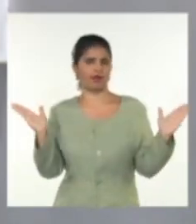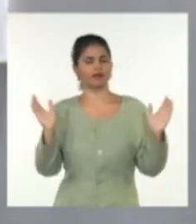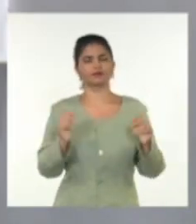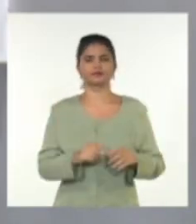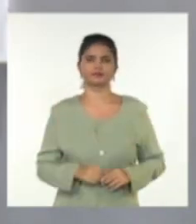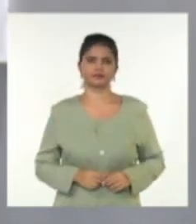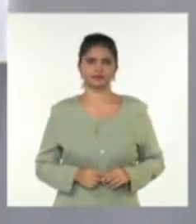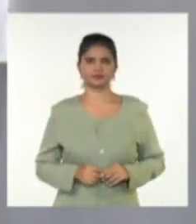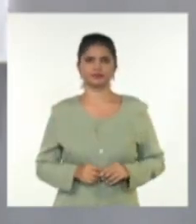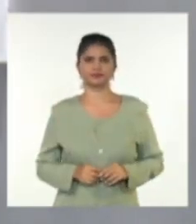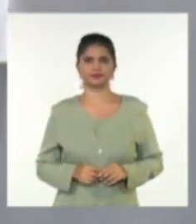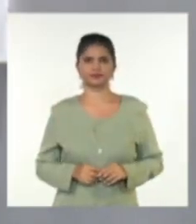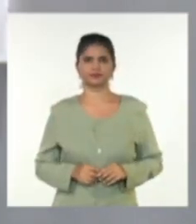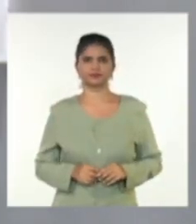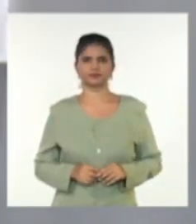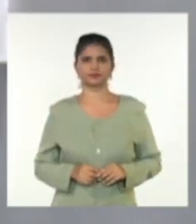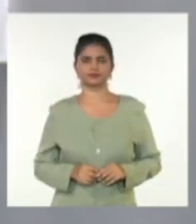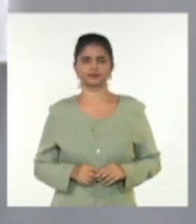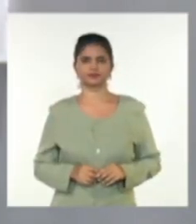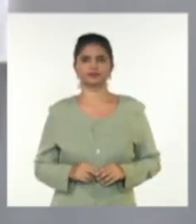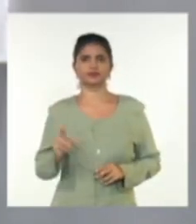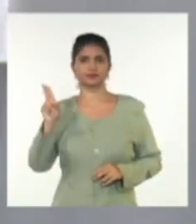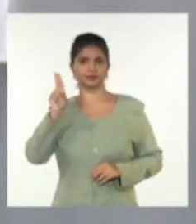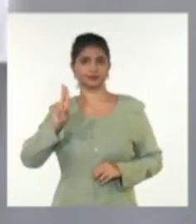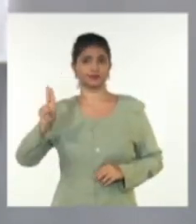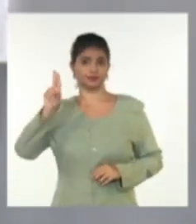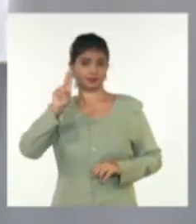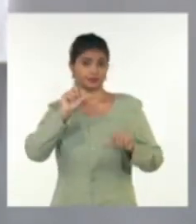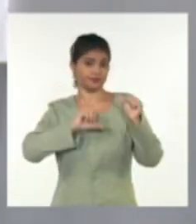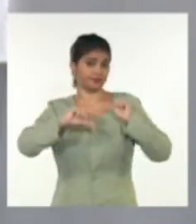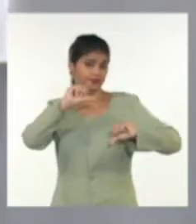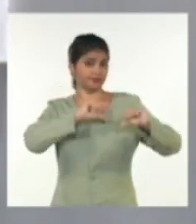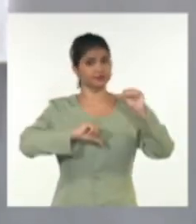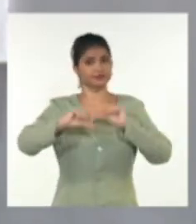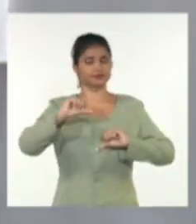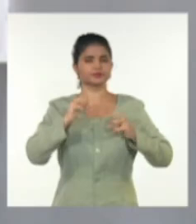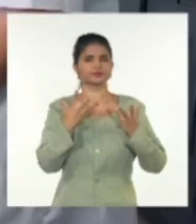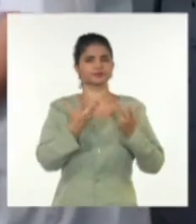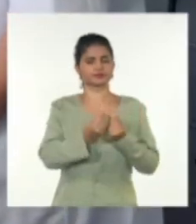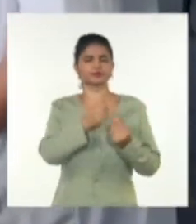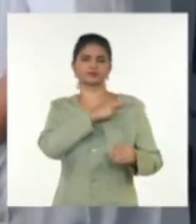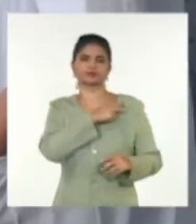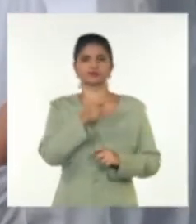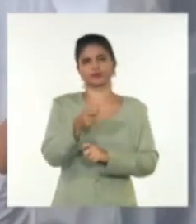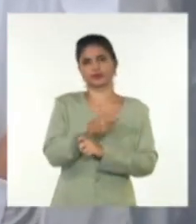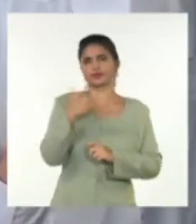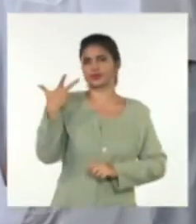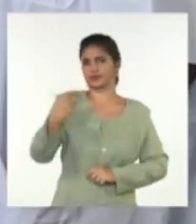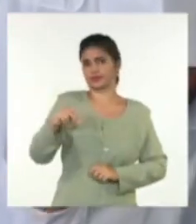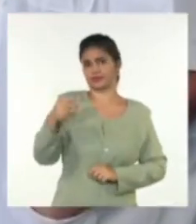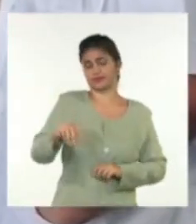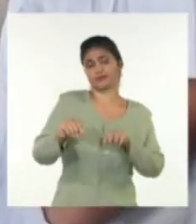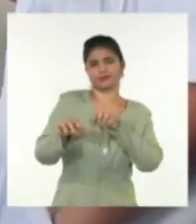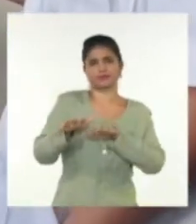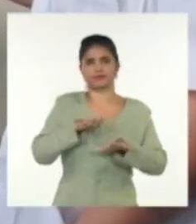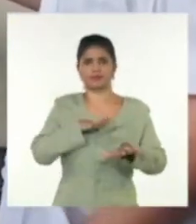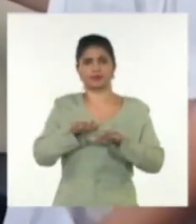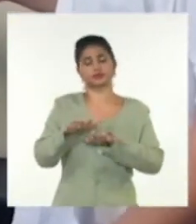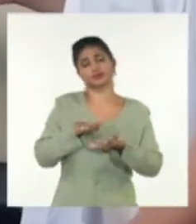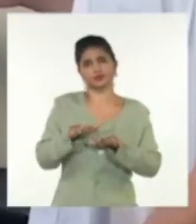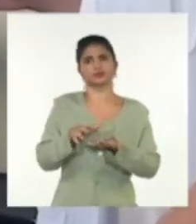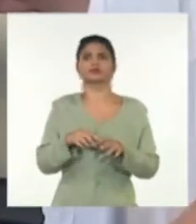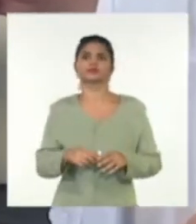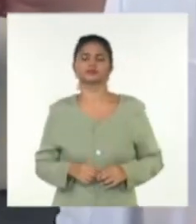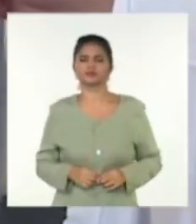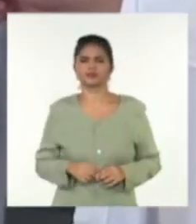y Molecular de la Facultad de Química, de conjunto con los profesores de preparación. Hemos entrenado a los muchachos más bien en la